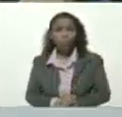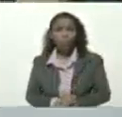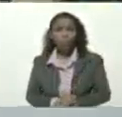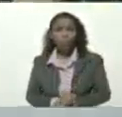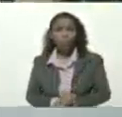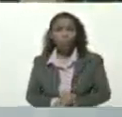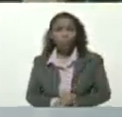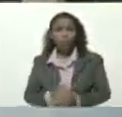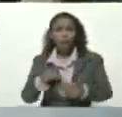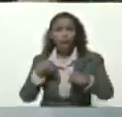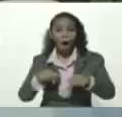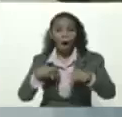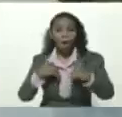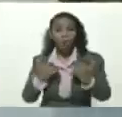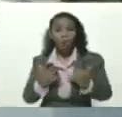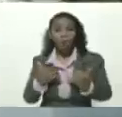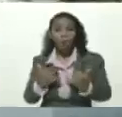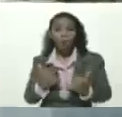a esta altura